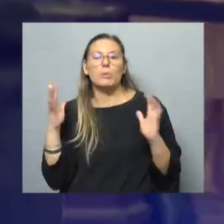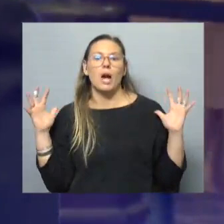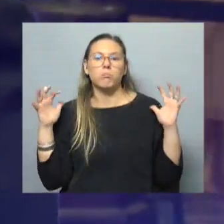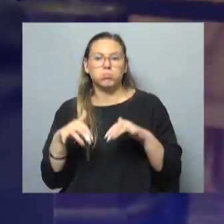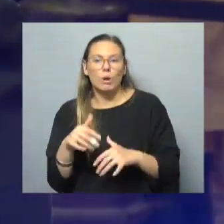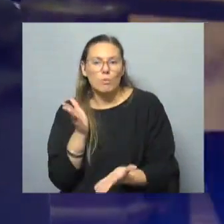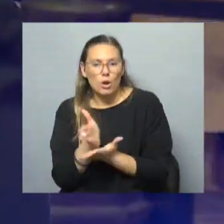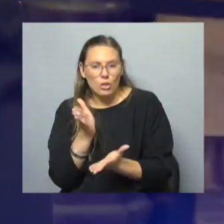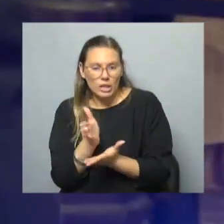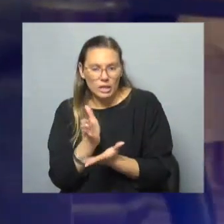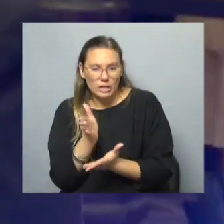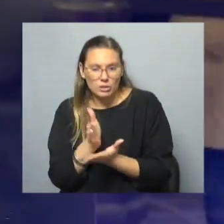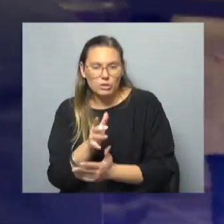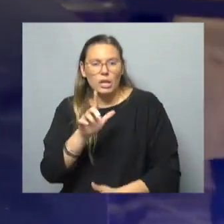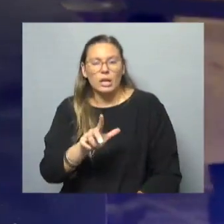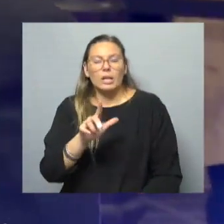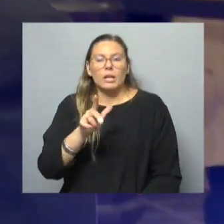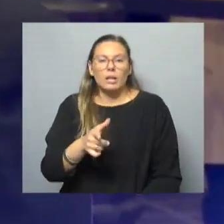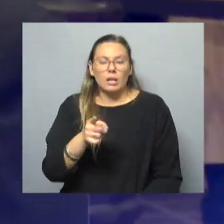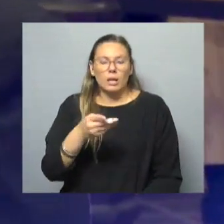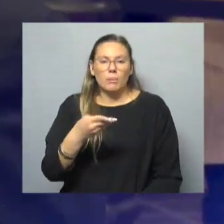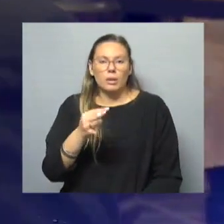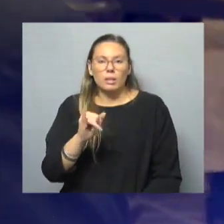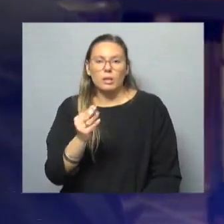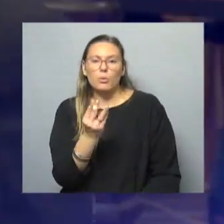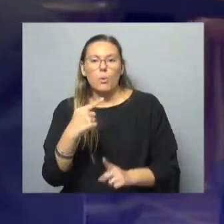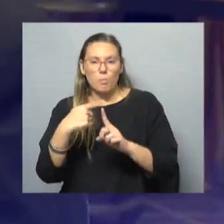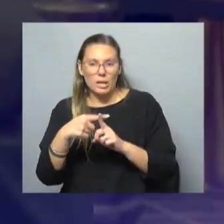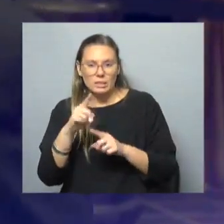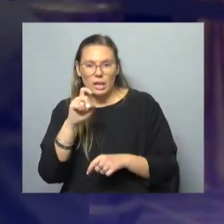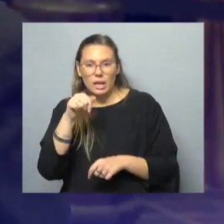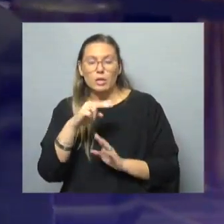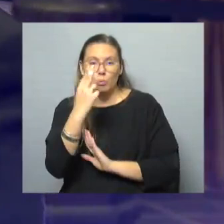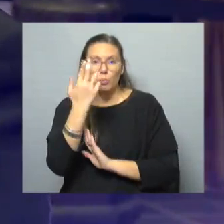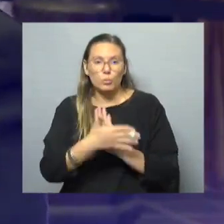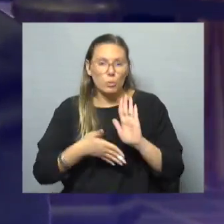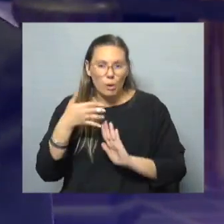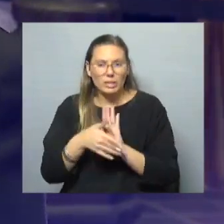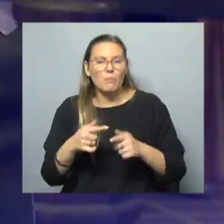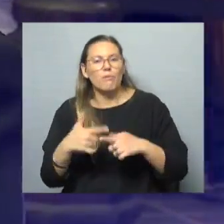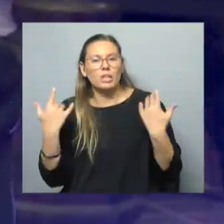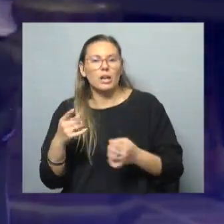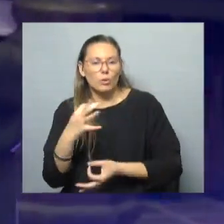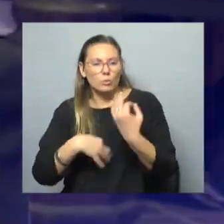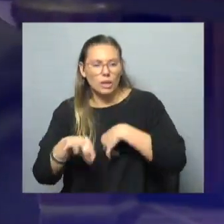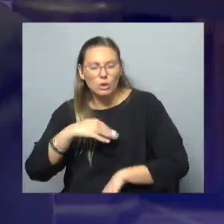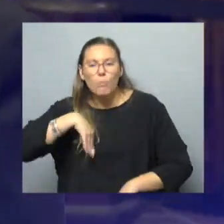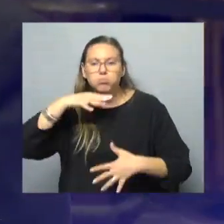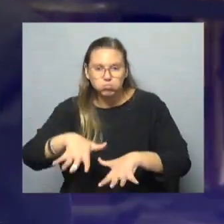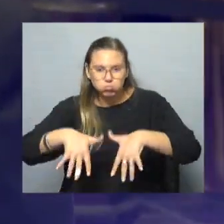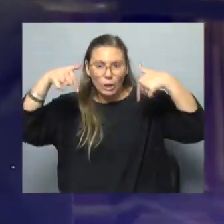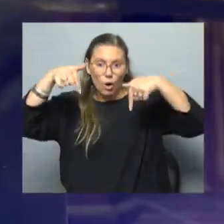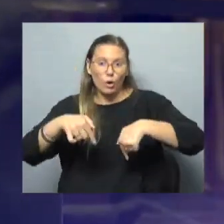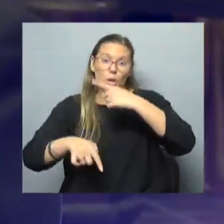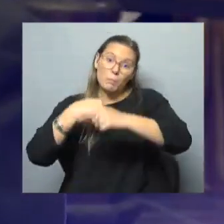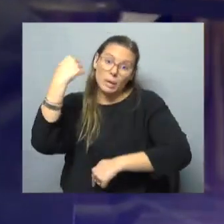derechos LGBTQ+, en Uruguay, y lo estamos celebrando con un teatro repleto de gente, que así va a ser hoy y mañana,